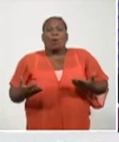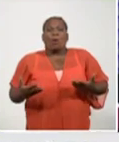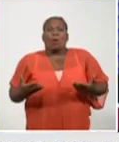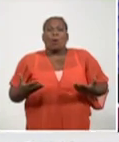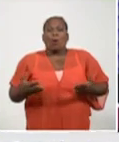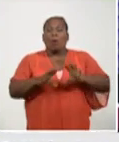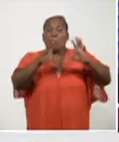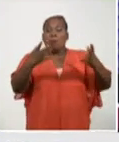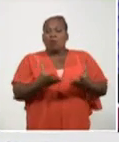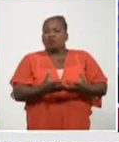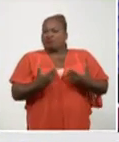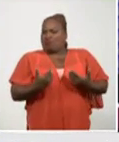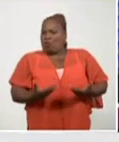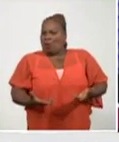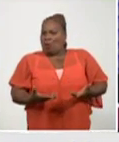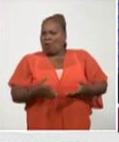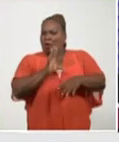mundo.